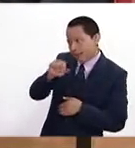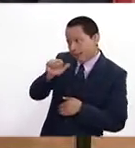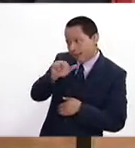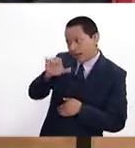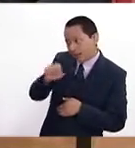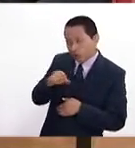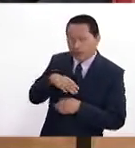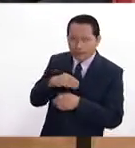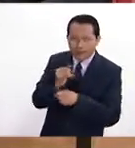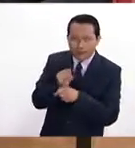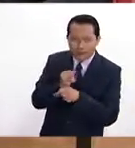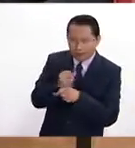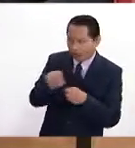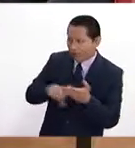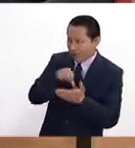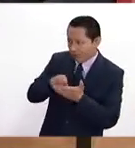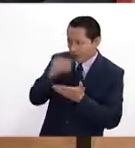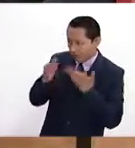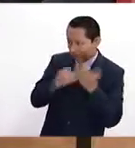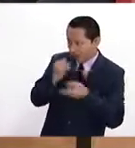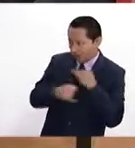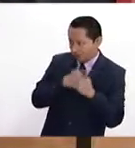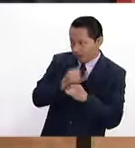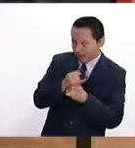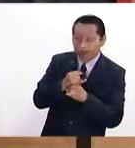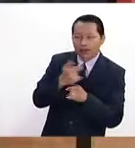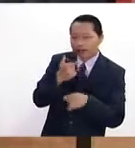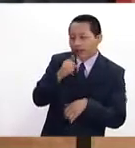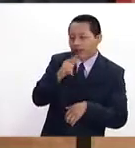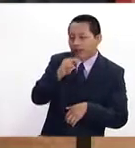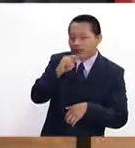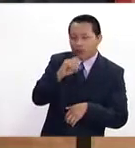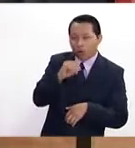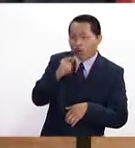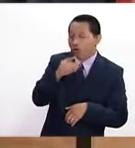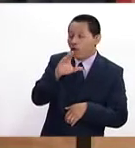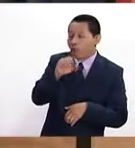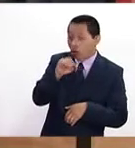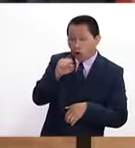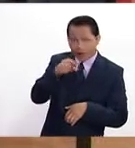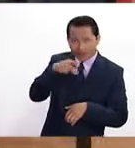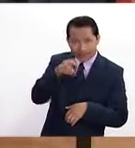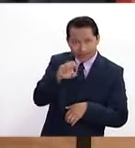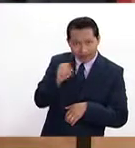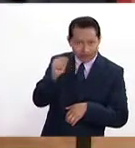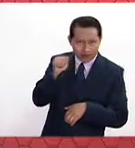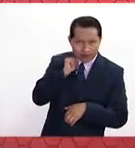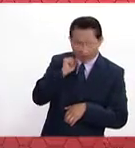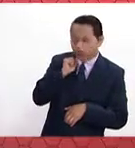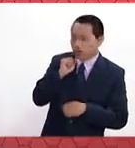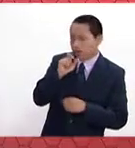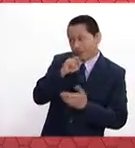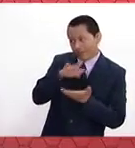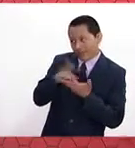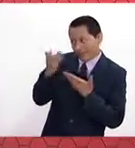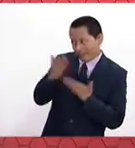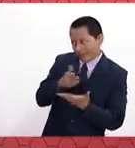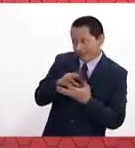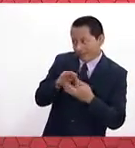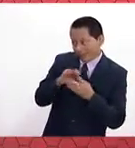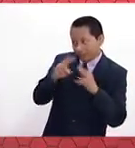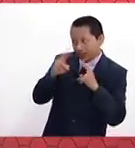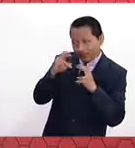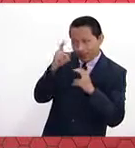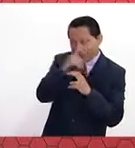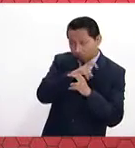Estudios Internacionales Gilberto Bosques del Senado, por estar con nosotros en otra ocasión precisamente para hablar de este tema tan